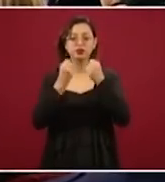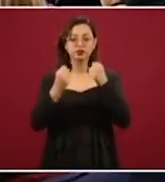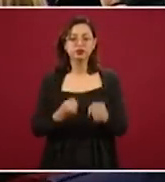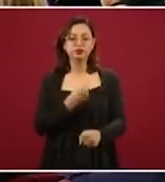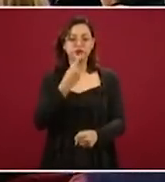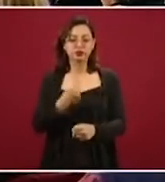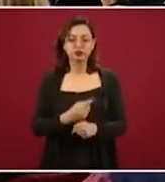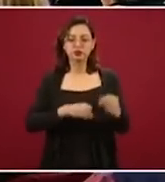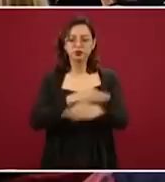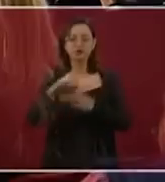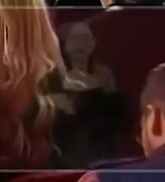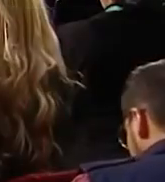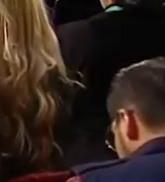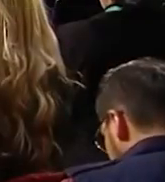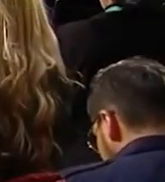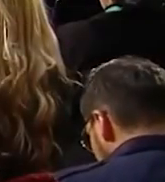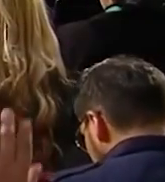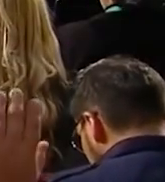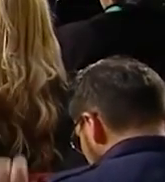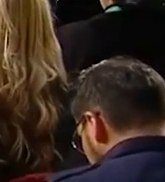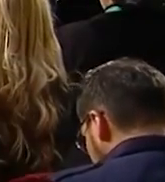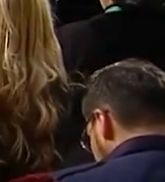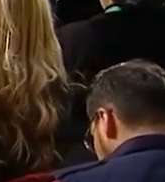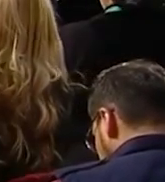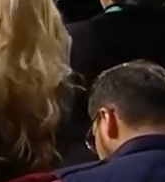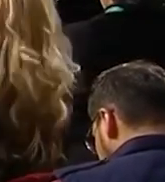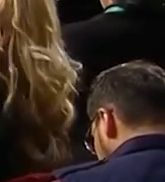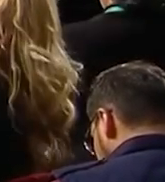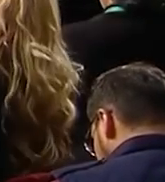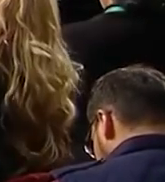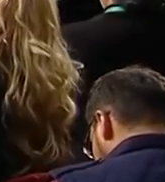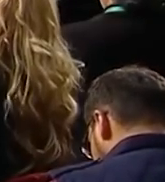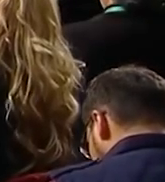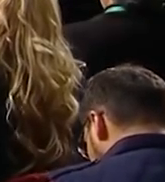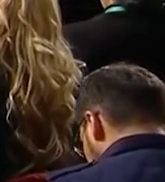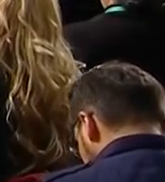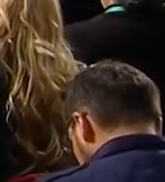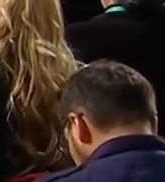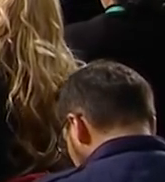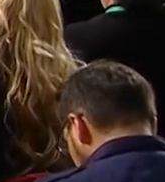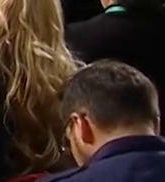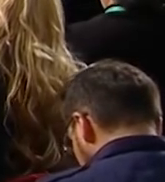participación de todos. ¿No encontraron la?